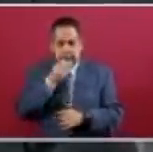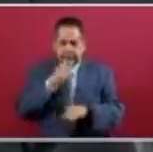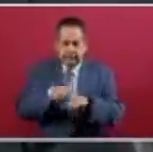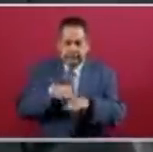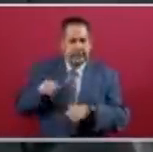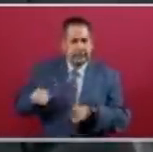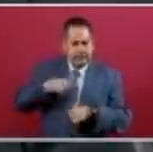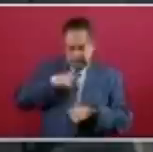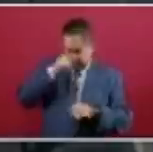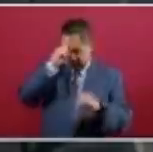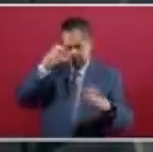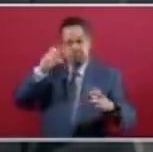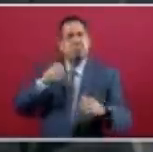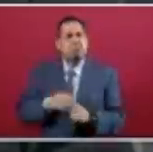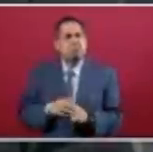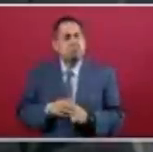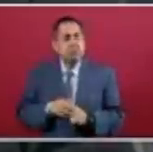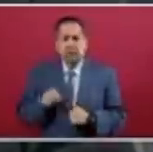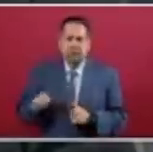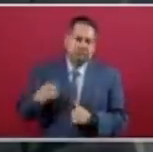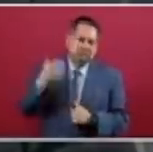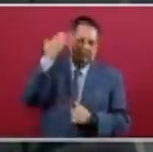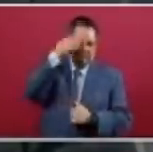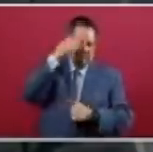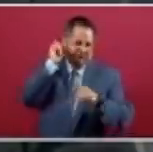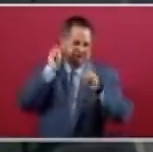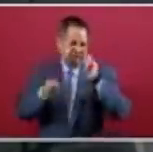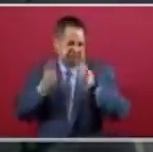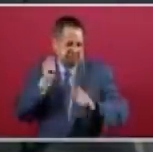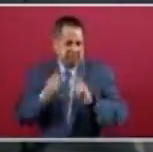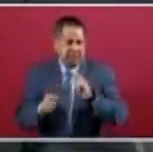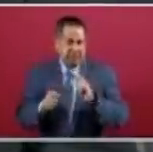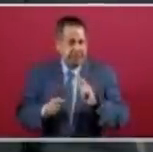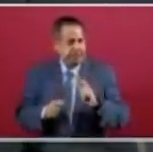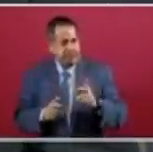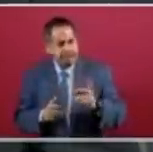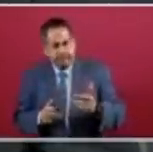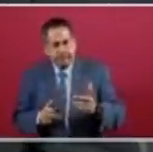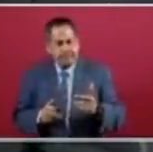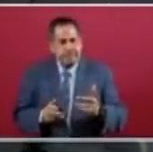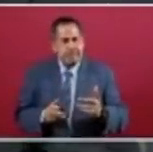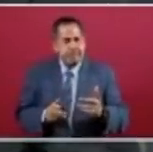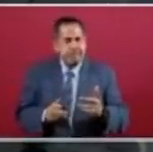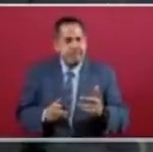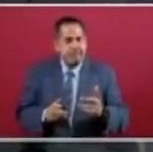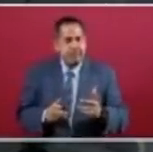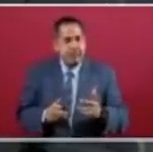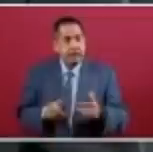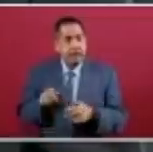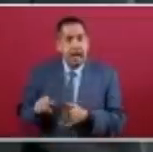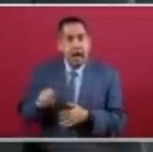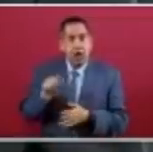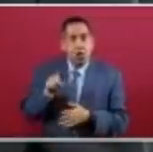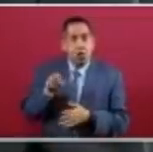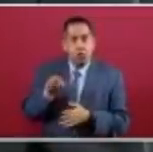visionero como era, de que iban a